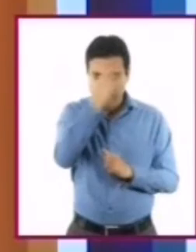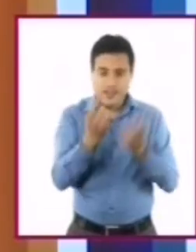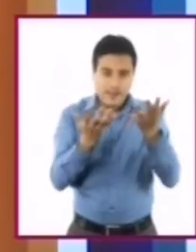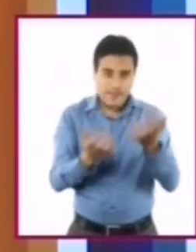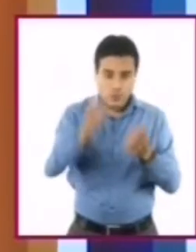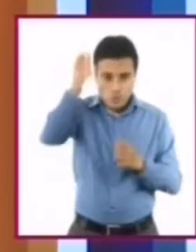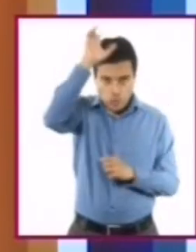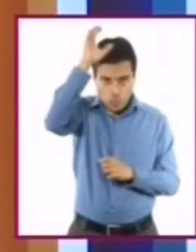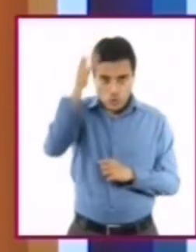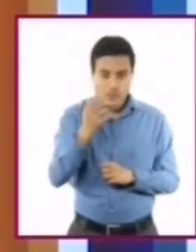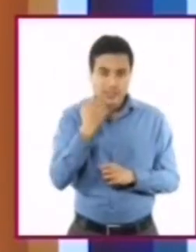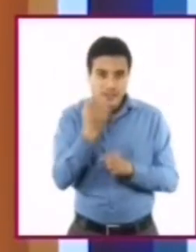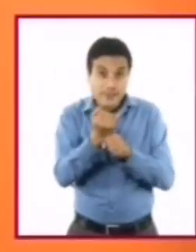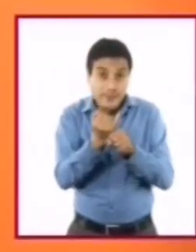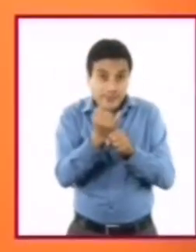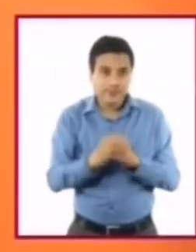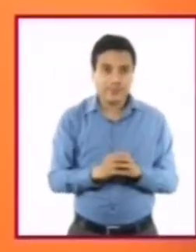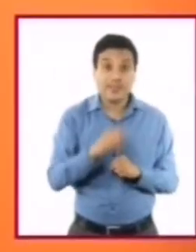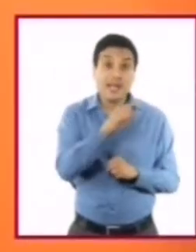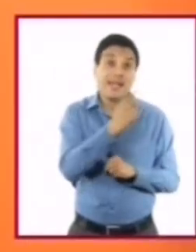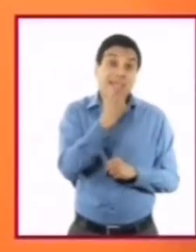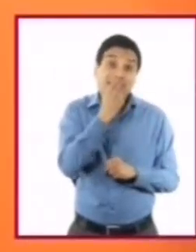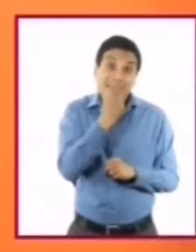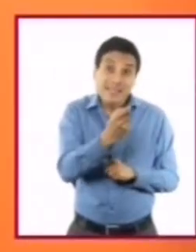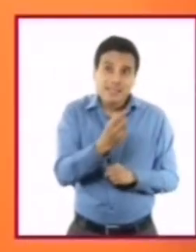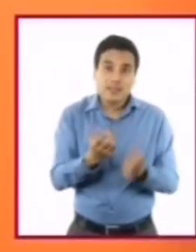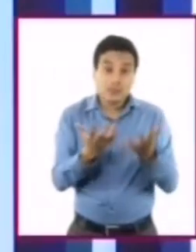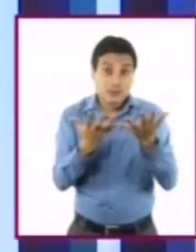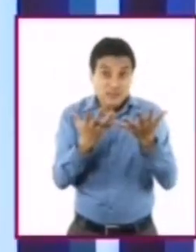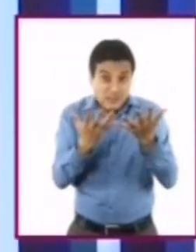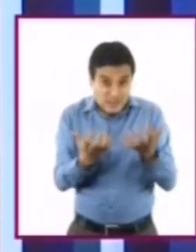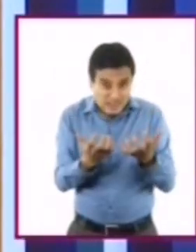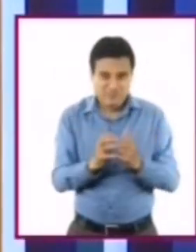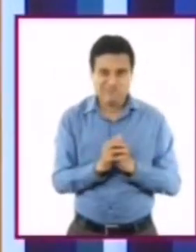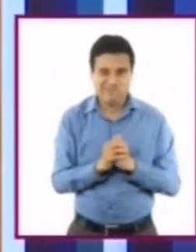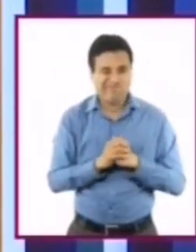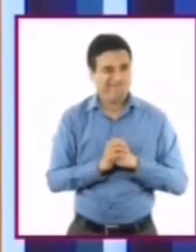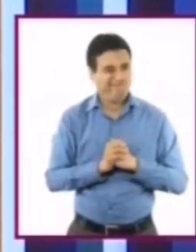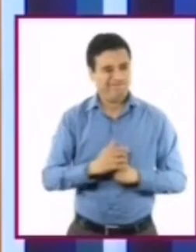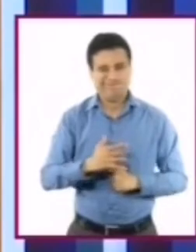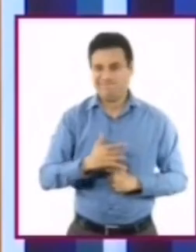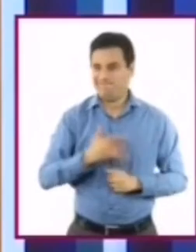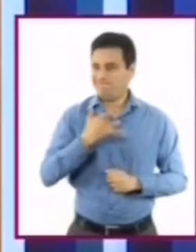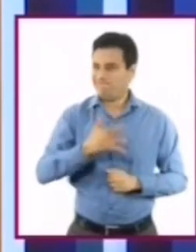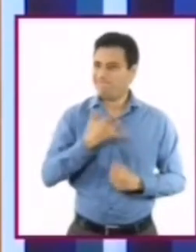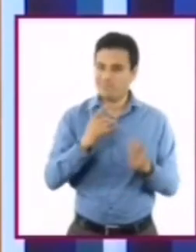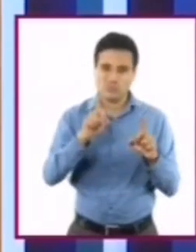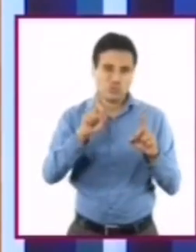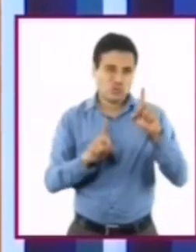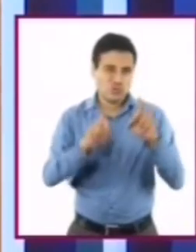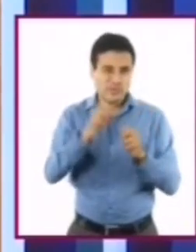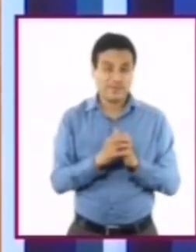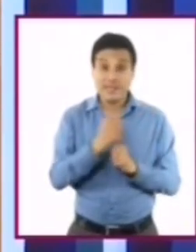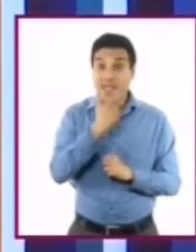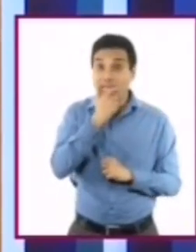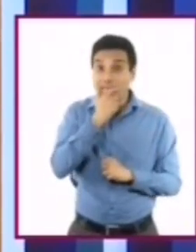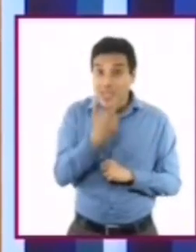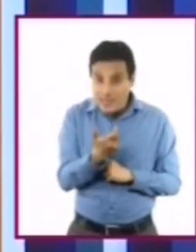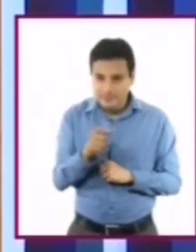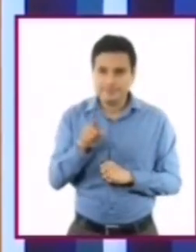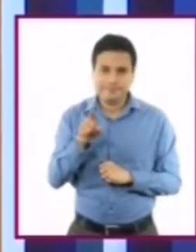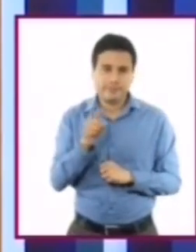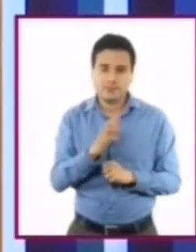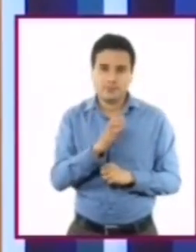el concepto de que la gravedad fuera un fenómeno instantáneo no lo convencía del todo. Einstein era experto en